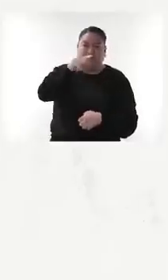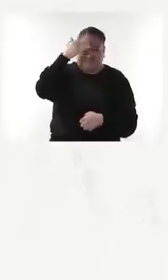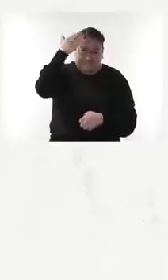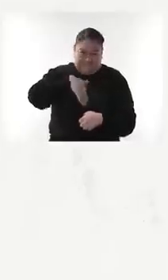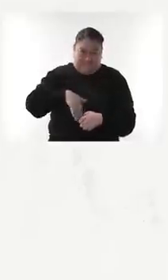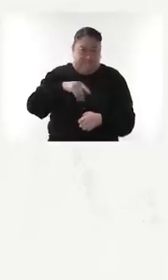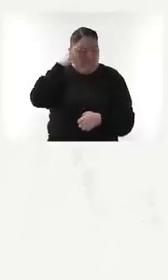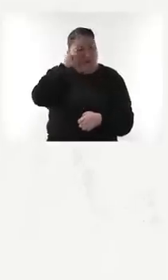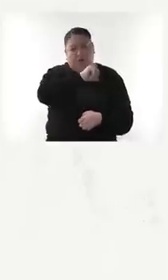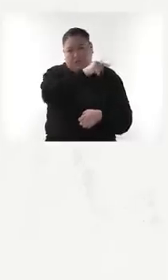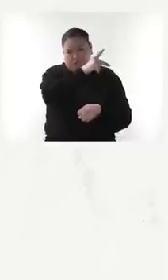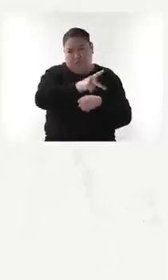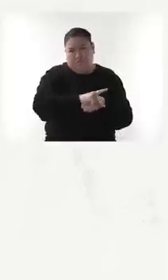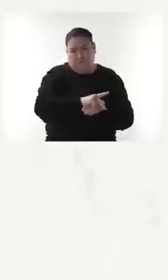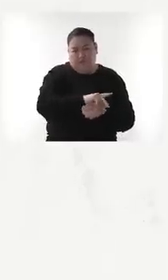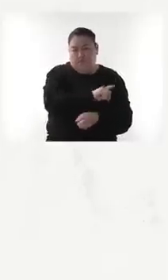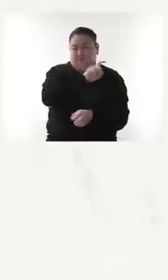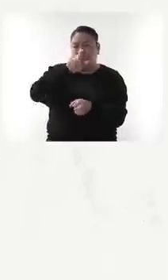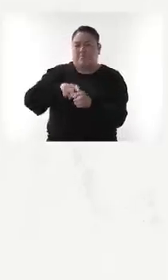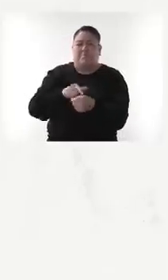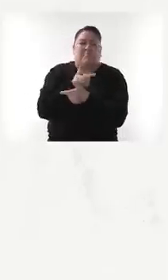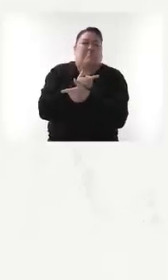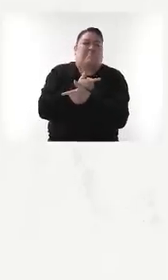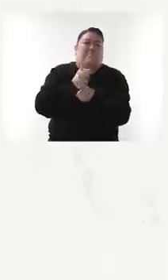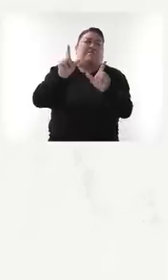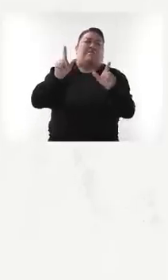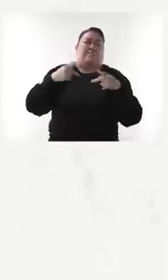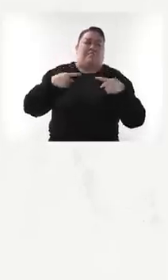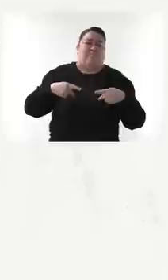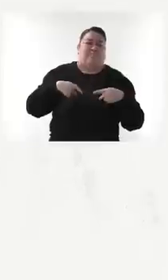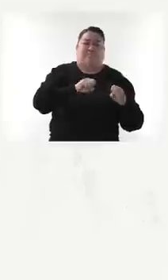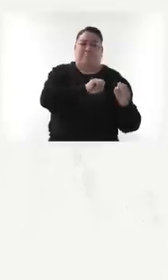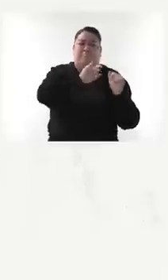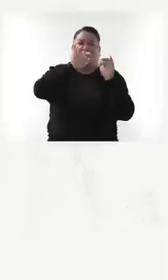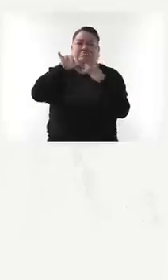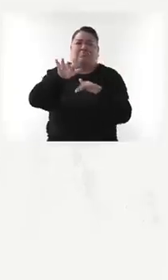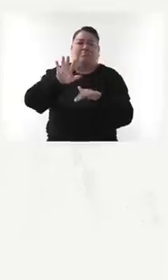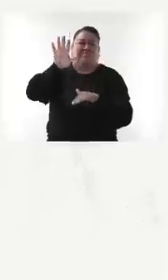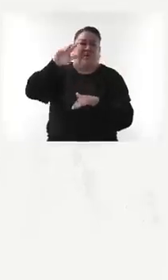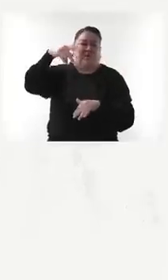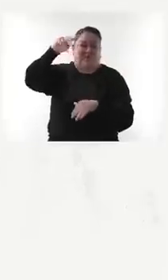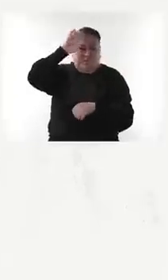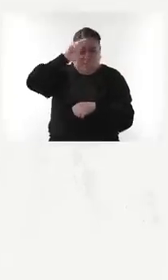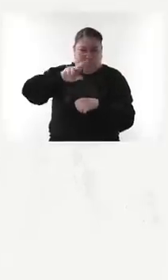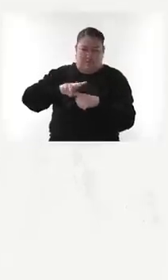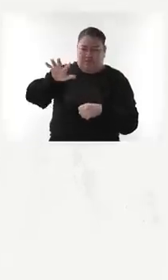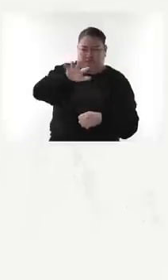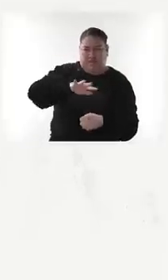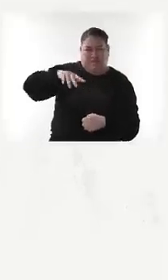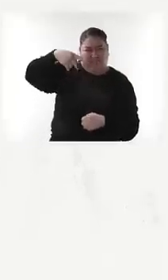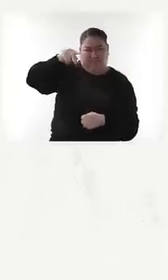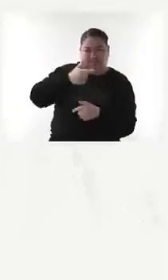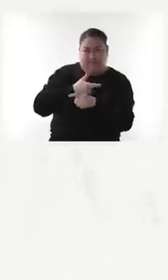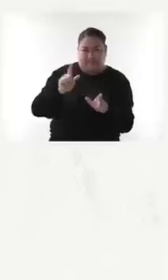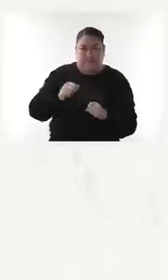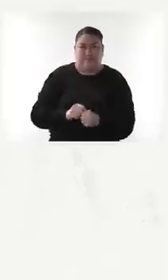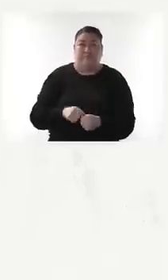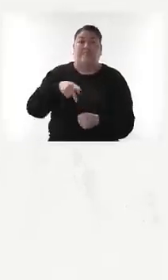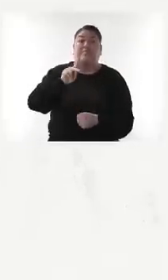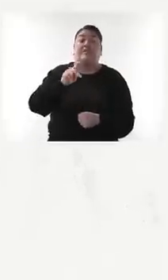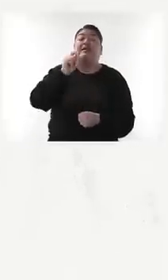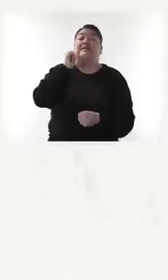amplia, ya que cualquier jugador comunitario juega como europeo. Vimos también que el efecto